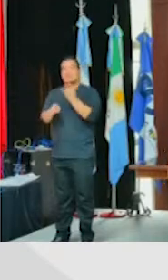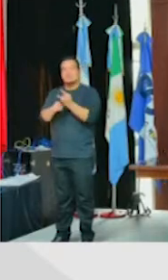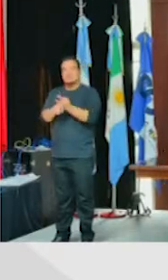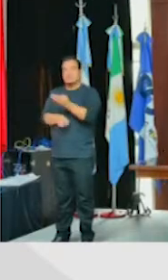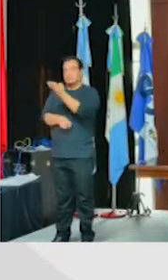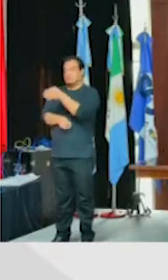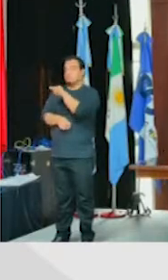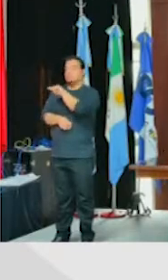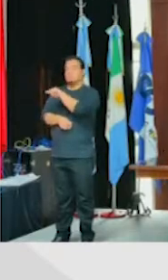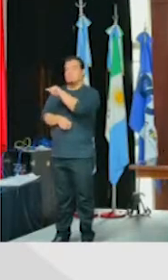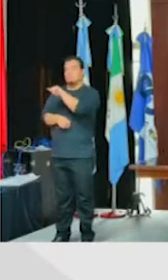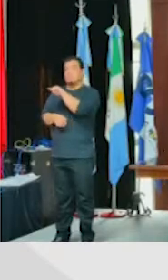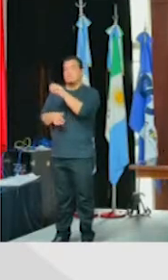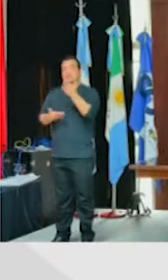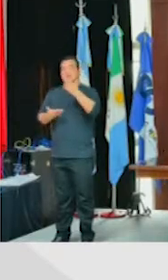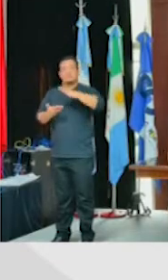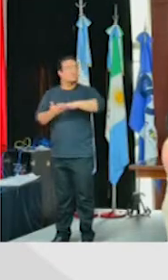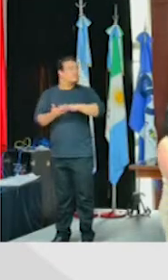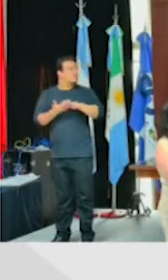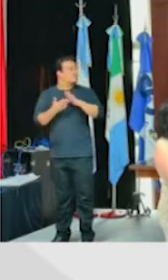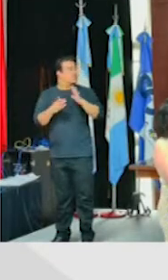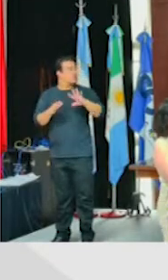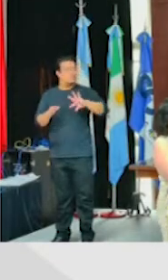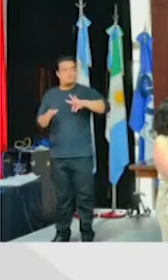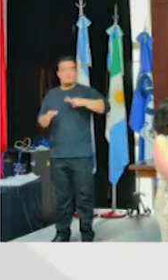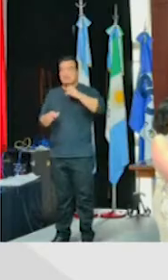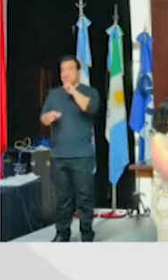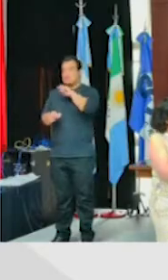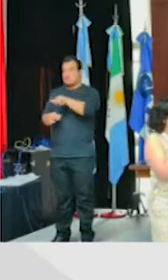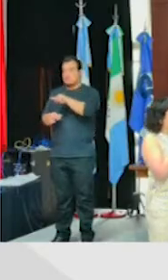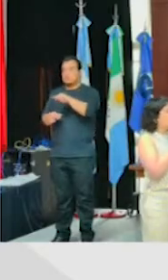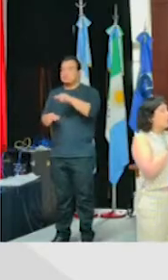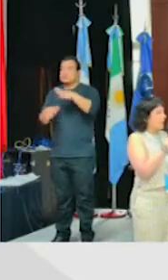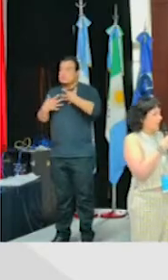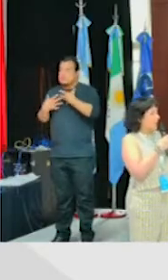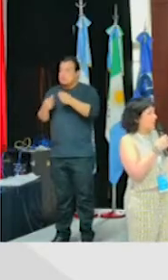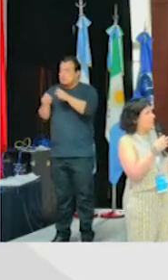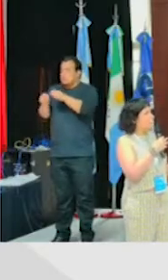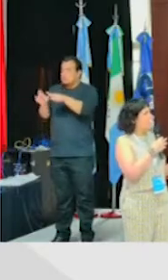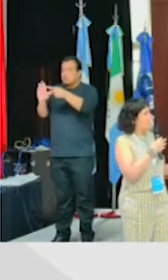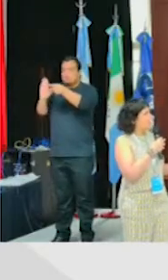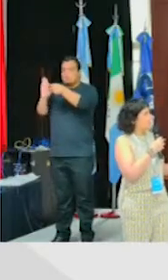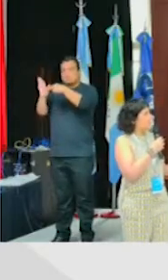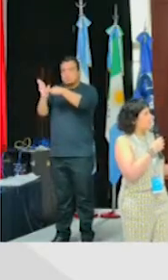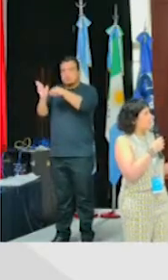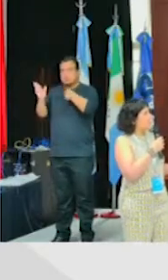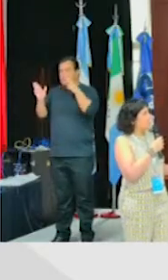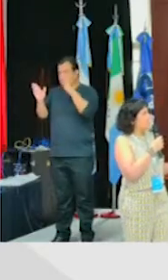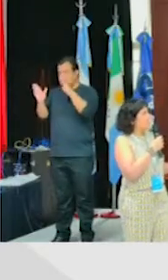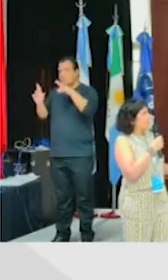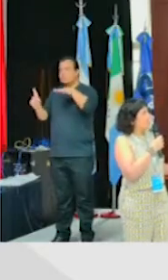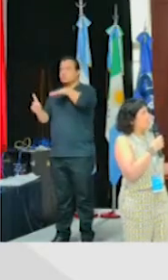quiebre en esa biografía, que tiene una ruptura del estado de salud, en realidad tengo que mirar todo esto,